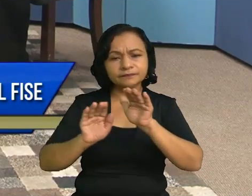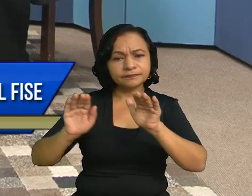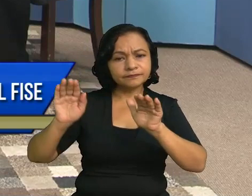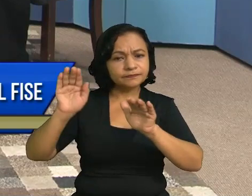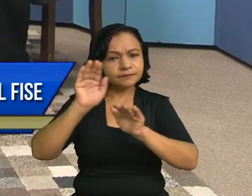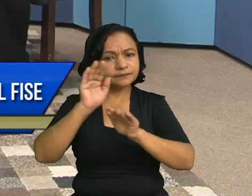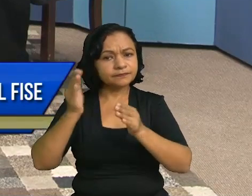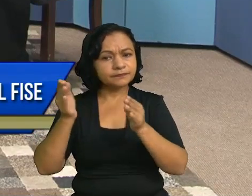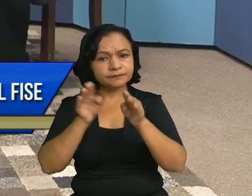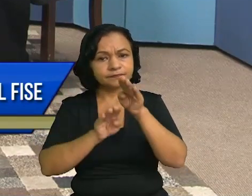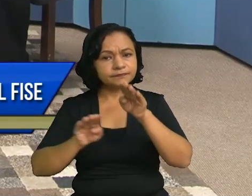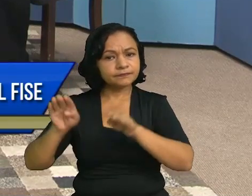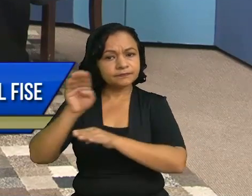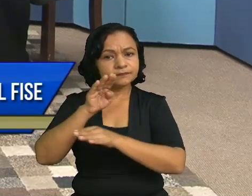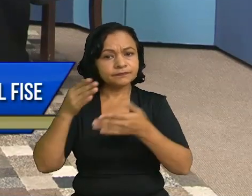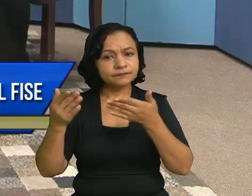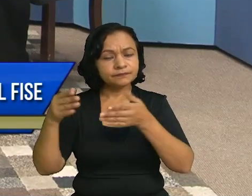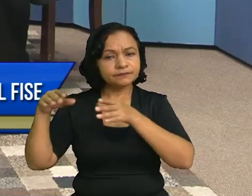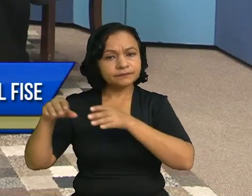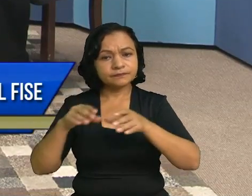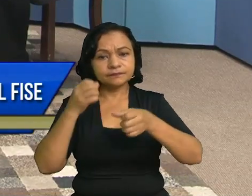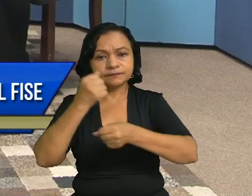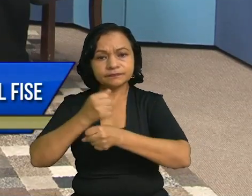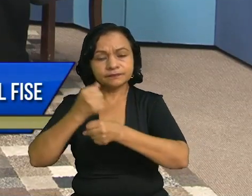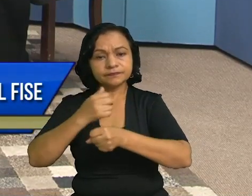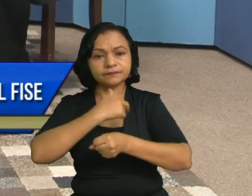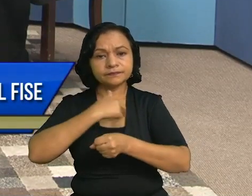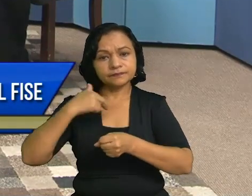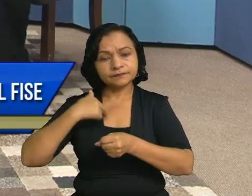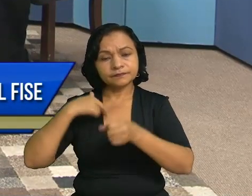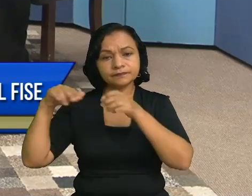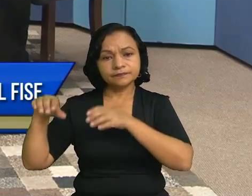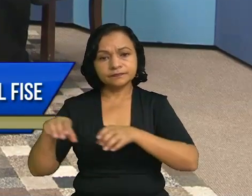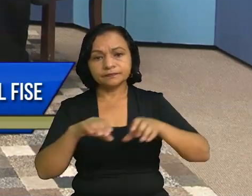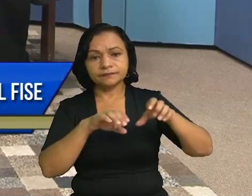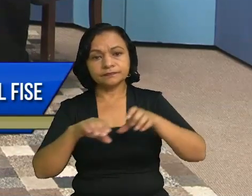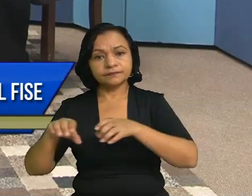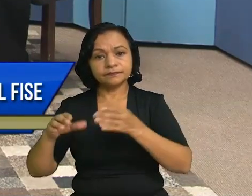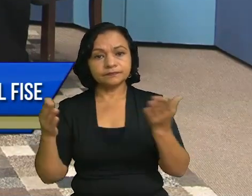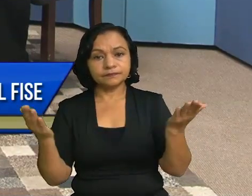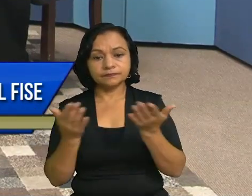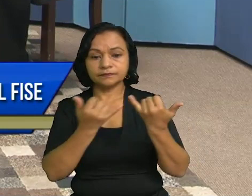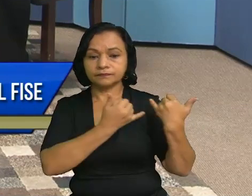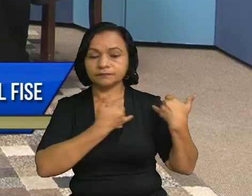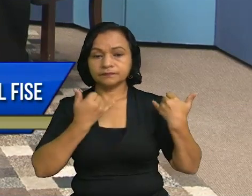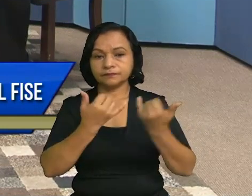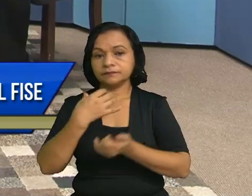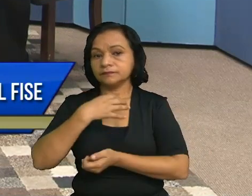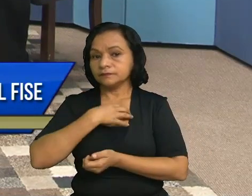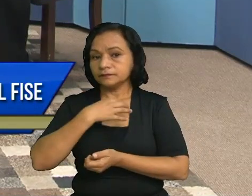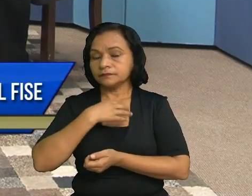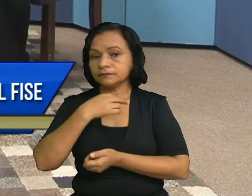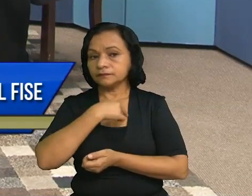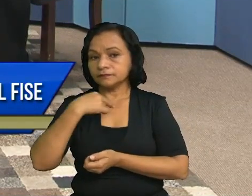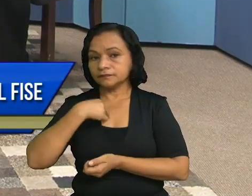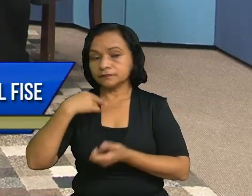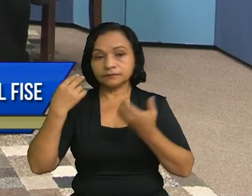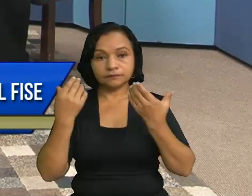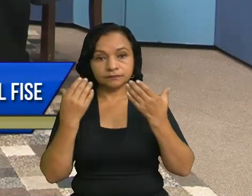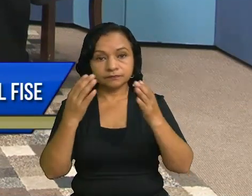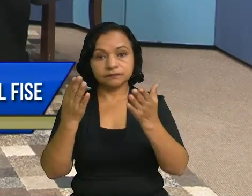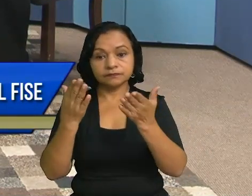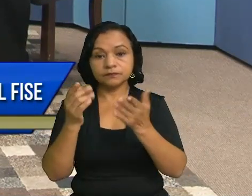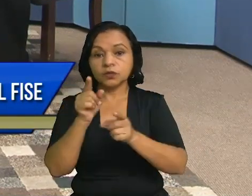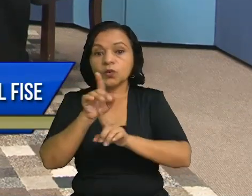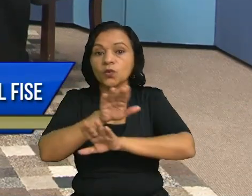de las acciones que tuvimos de las actividades que tuvimos como institución fue preparar las condiciones para